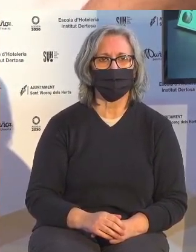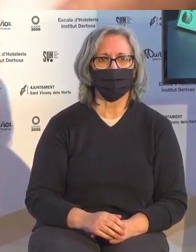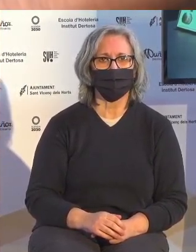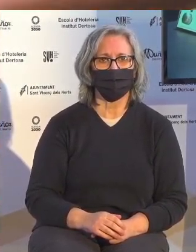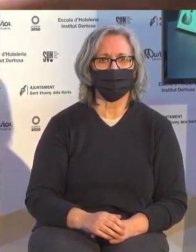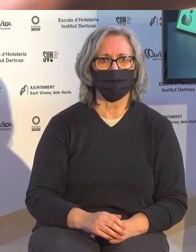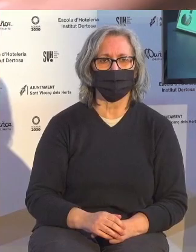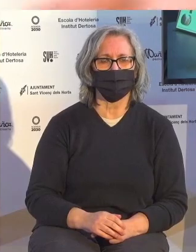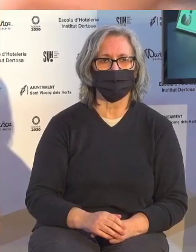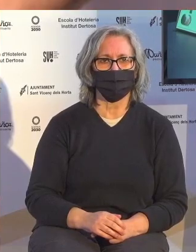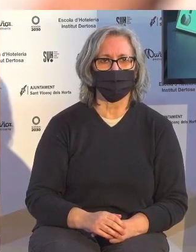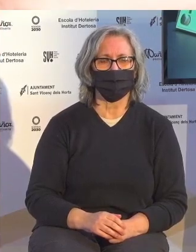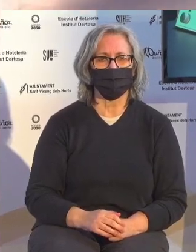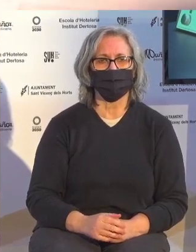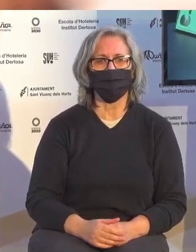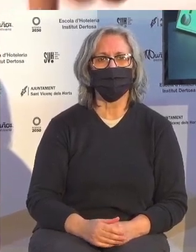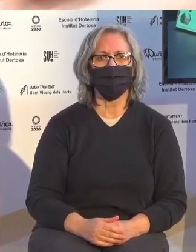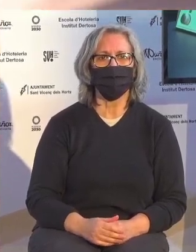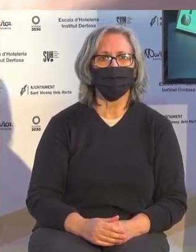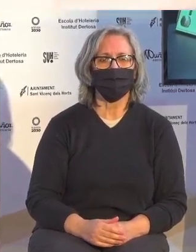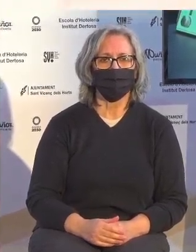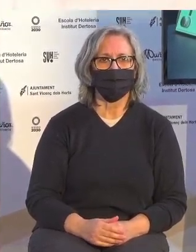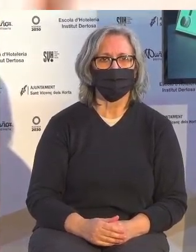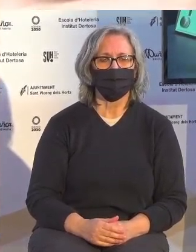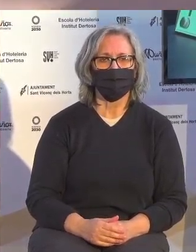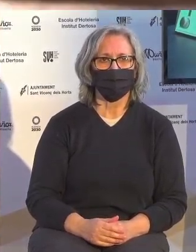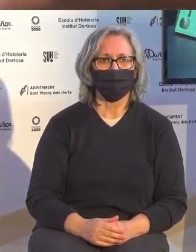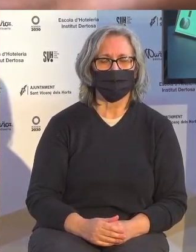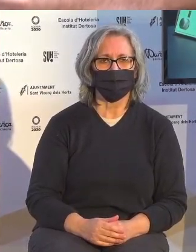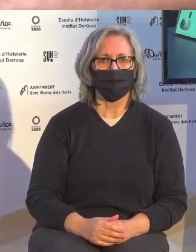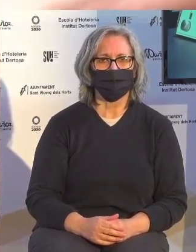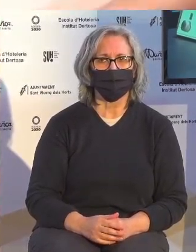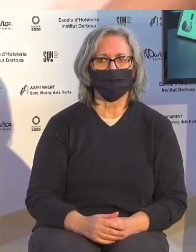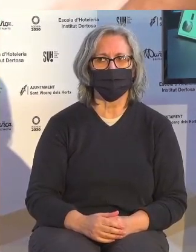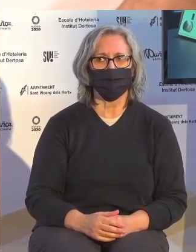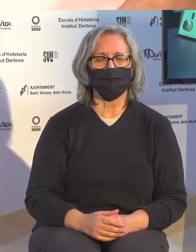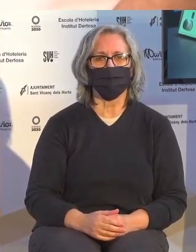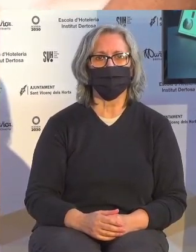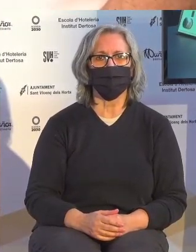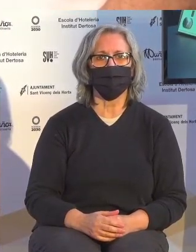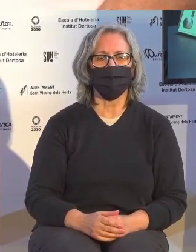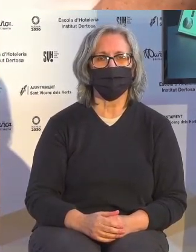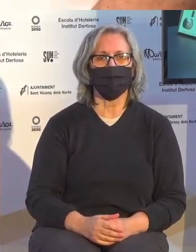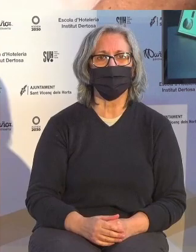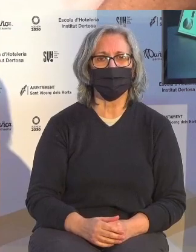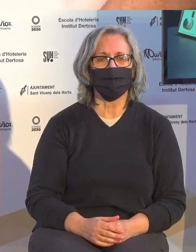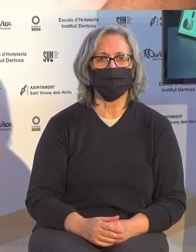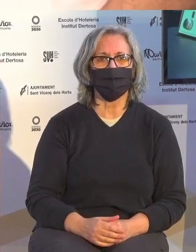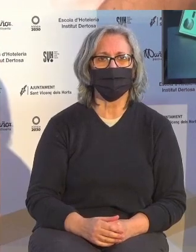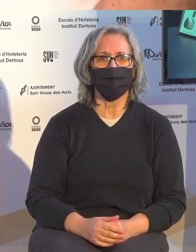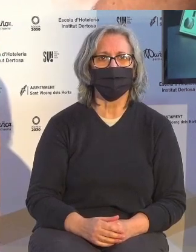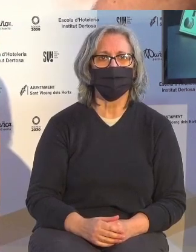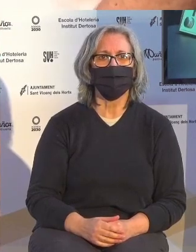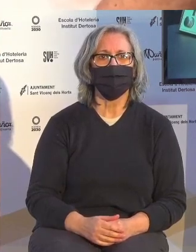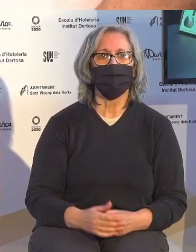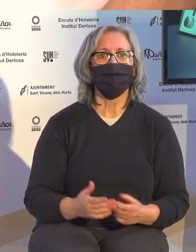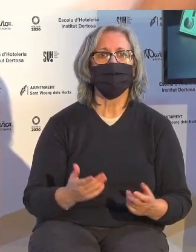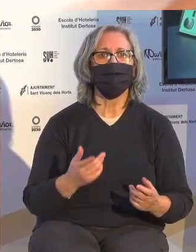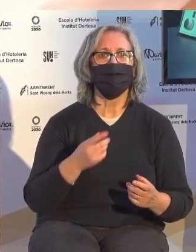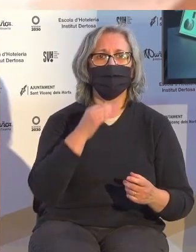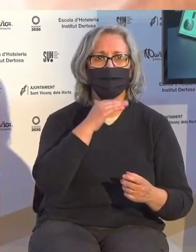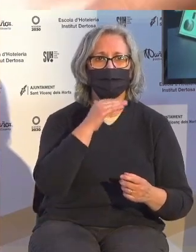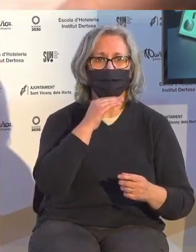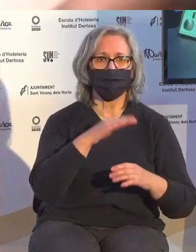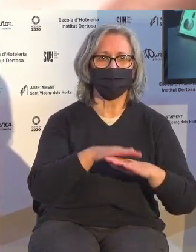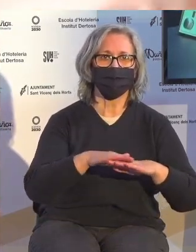ay pipe tema en una en un trade con papel hecho un poquito más round y